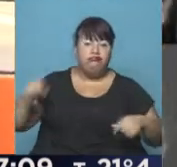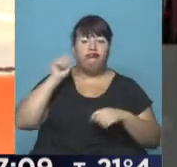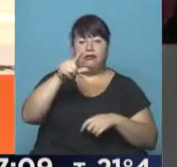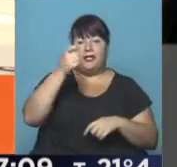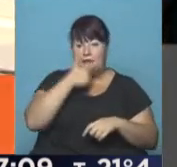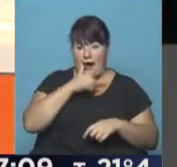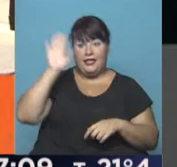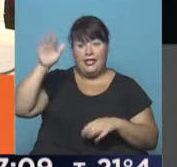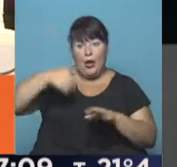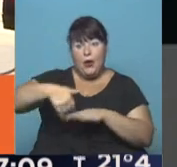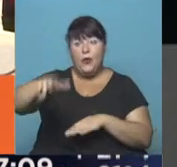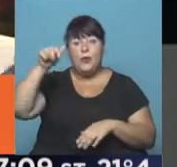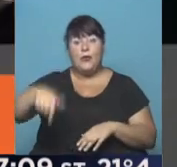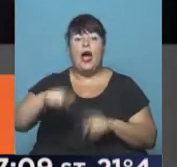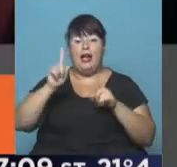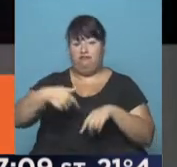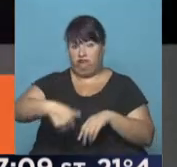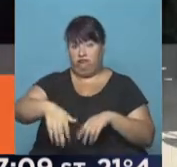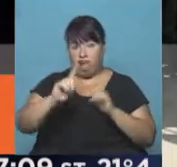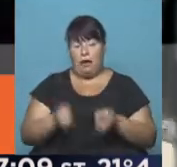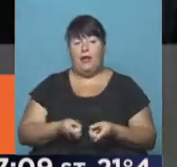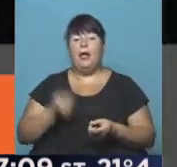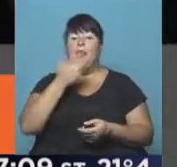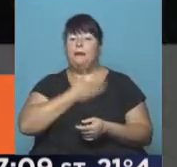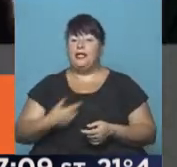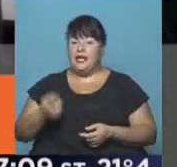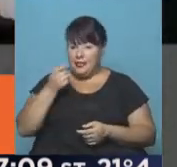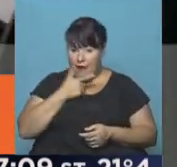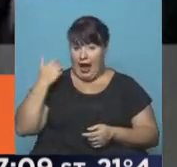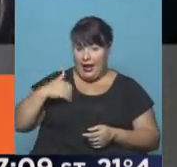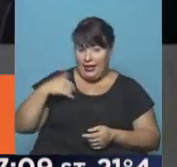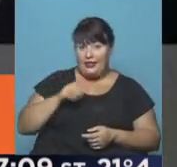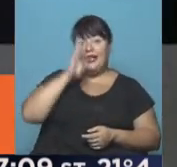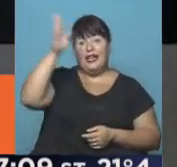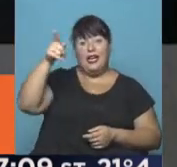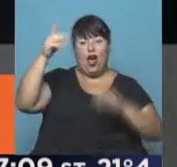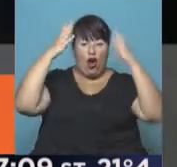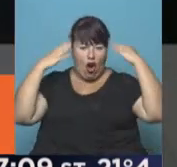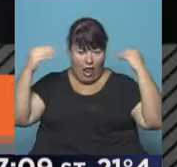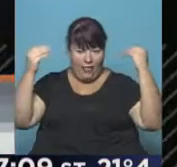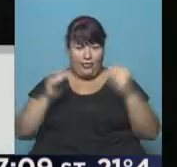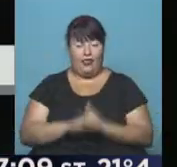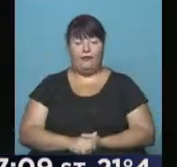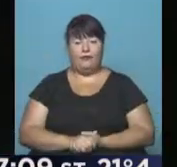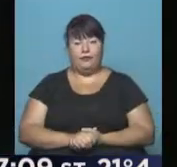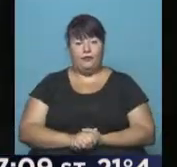desarrolló y estará desarrollando las próximas horas el presidente argentino en holanda